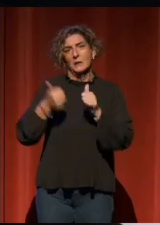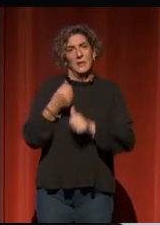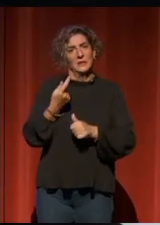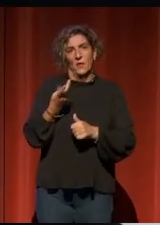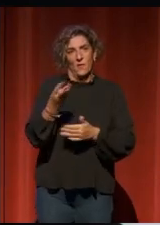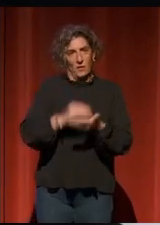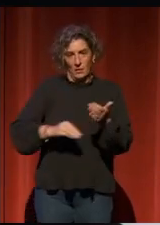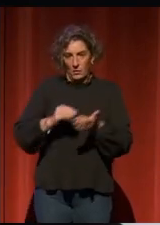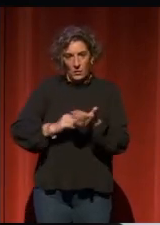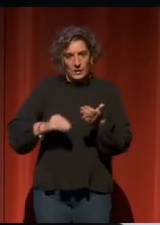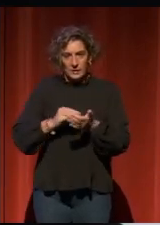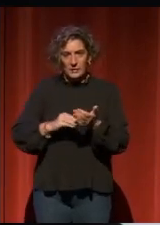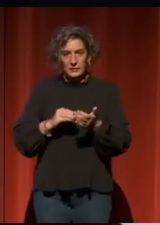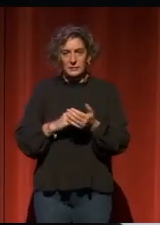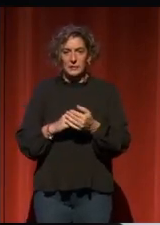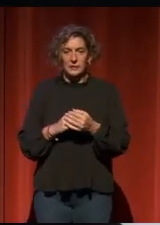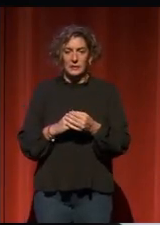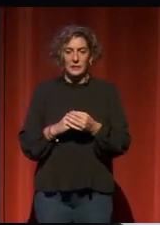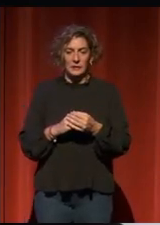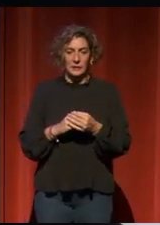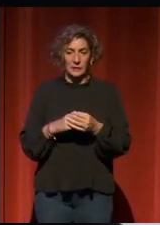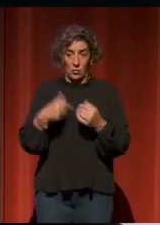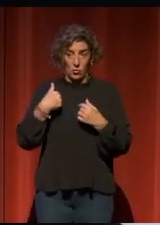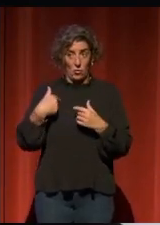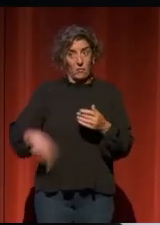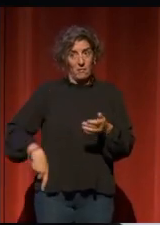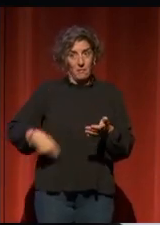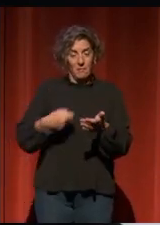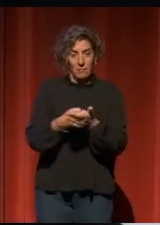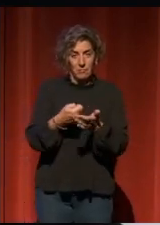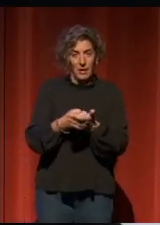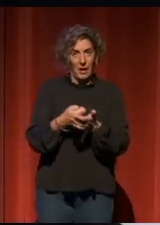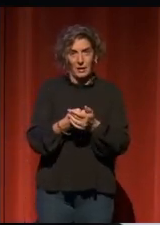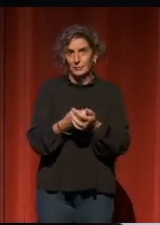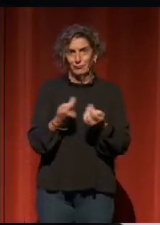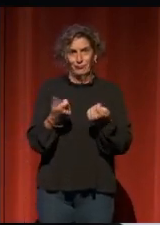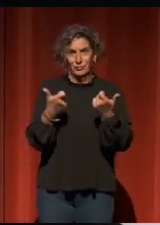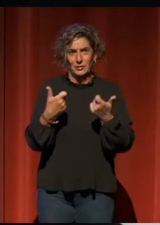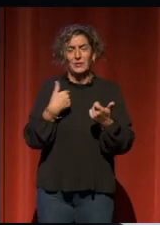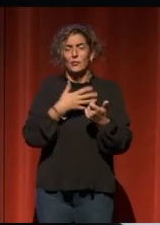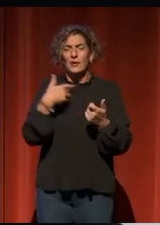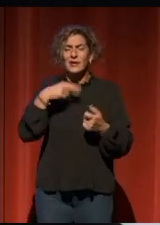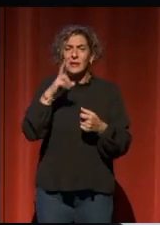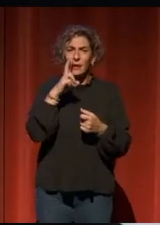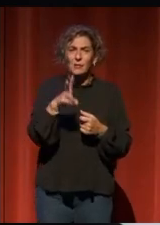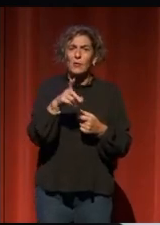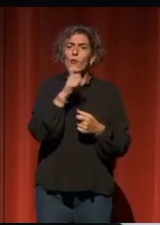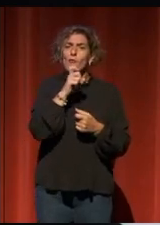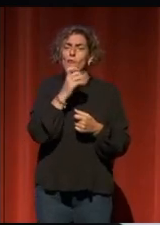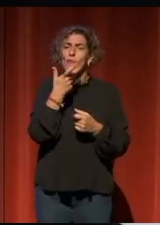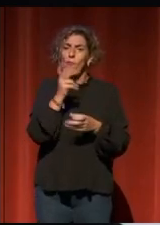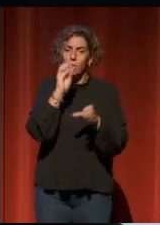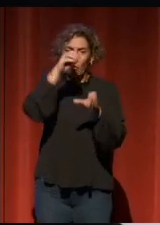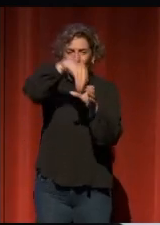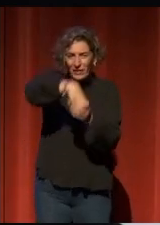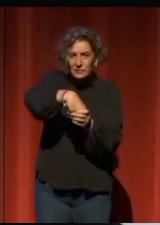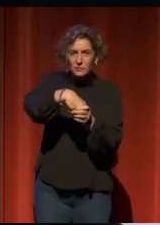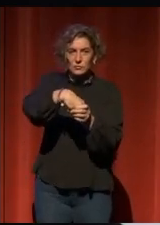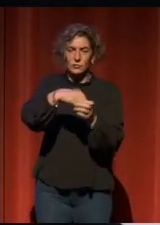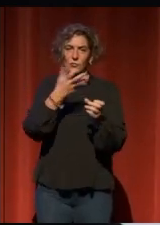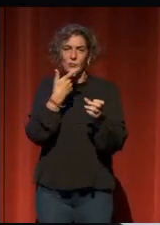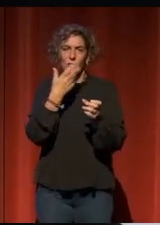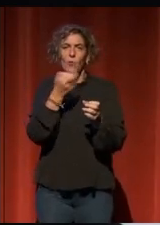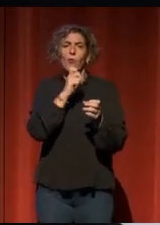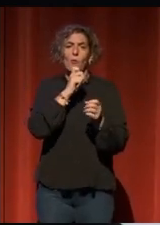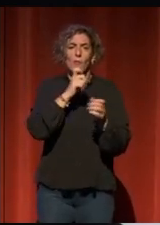Los costeaba a duras penas yo mismo. Quería ver libros, ver cómo era por dentro aquel colosal almacén